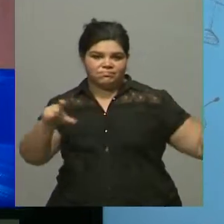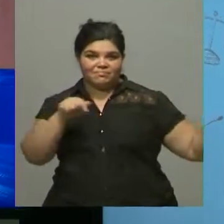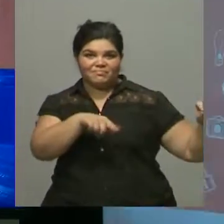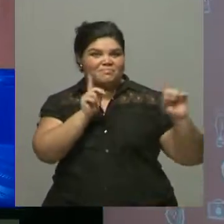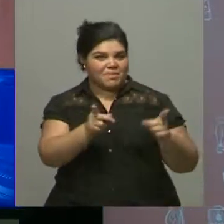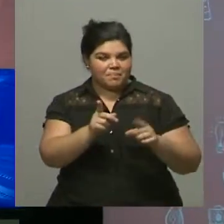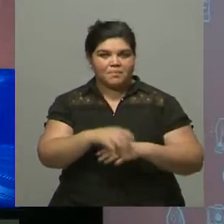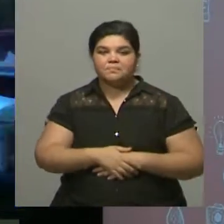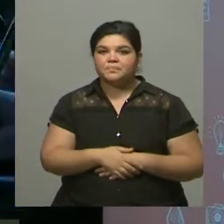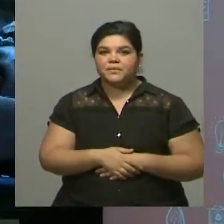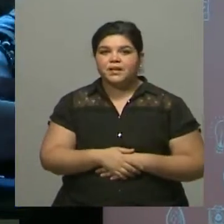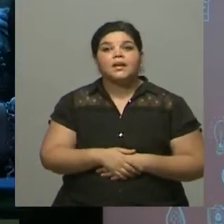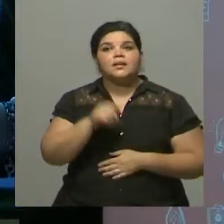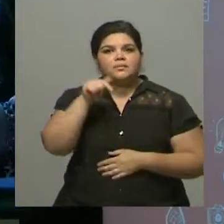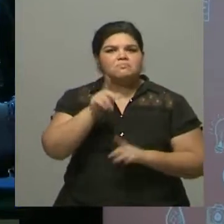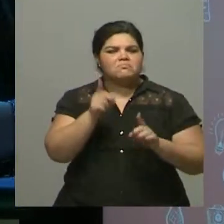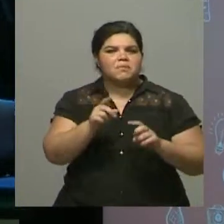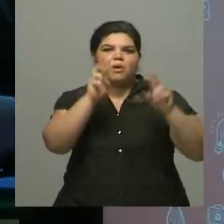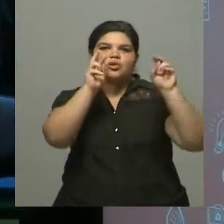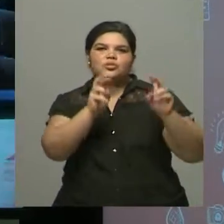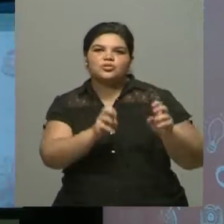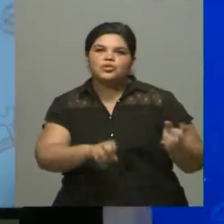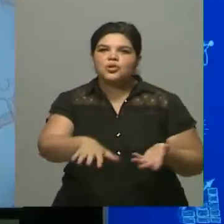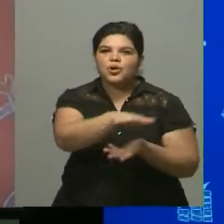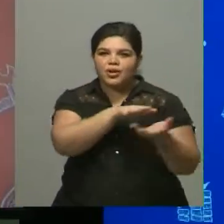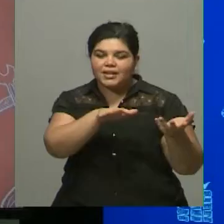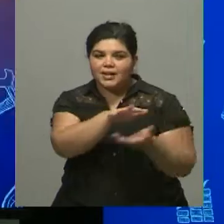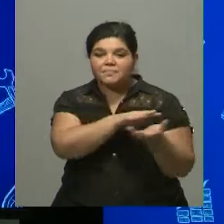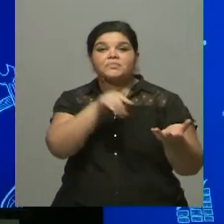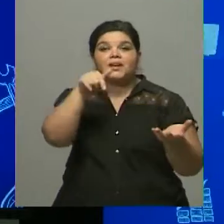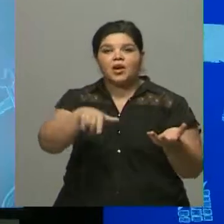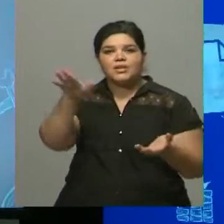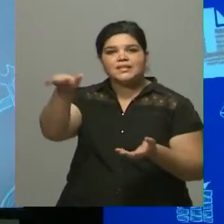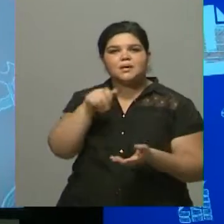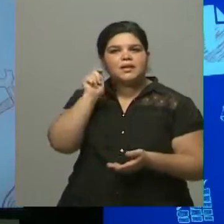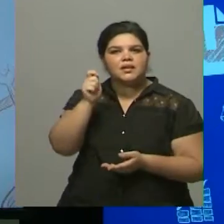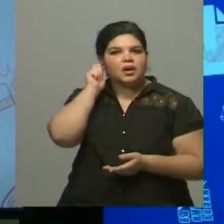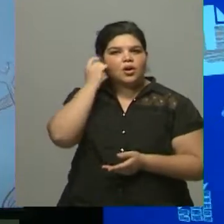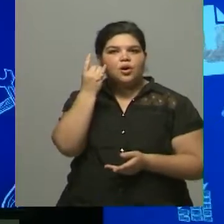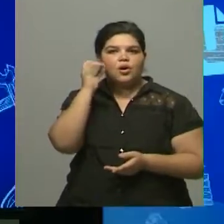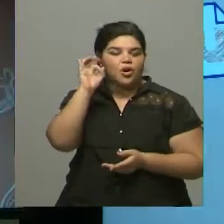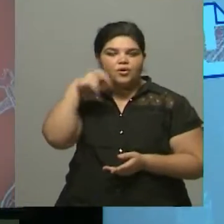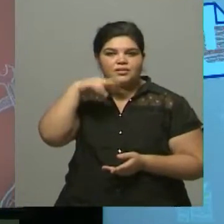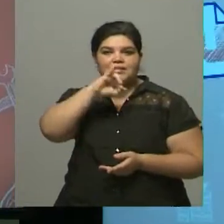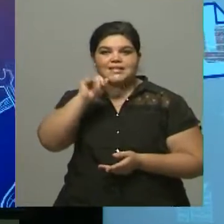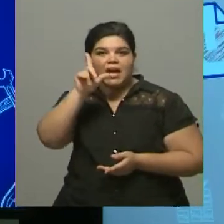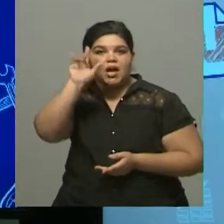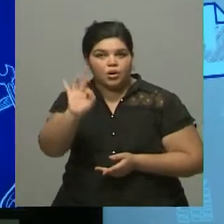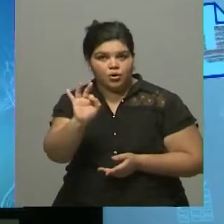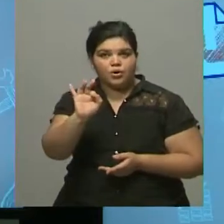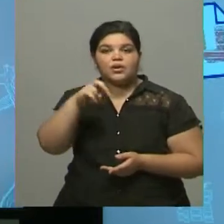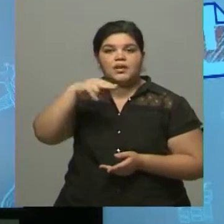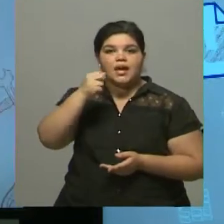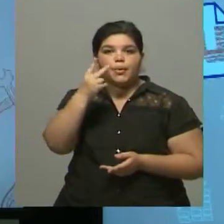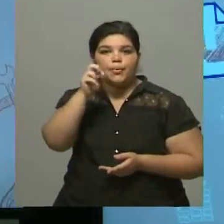www.unidiversidad.com.ar. Dijimos que íbamos a hablar de la sociología y hemos convocado a Gonzalo Navarro, que es licenciado en Sociología de la Universidad Nacional de Cuyo y